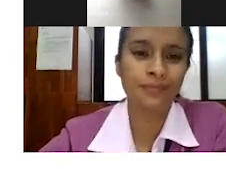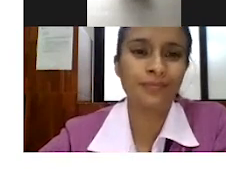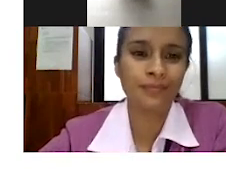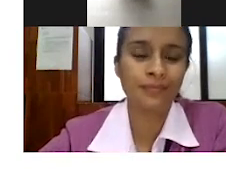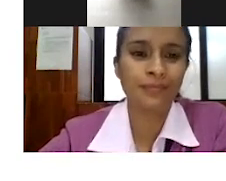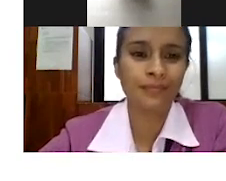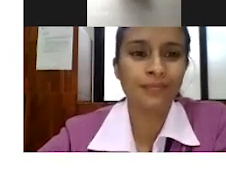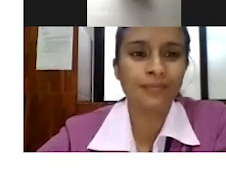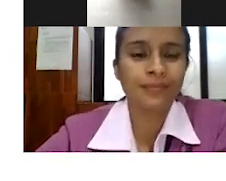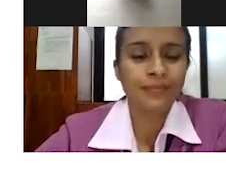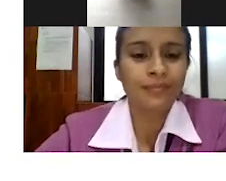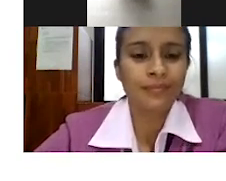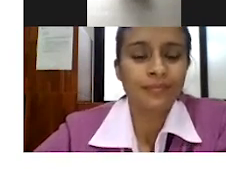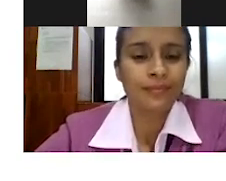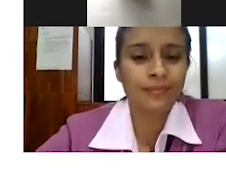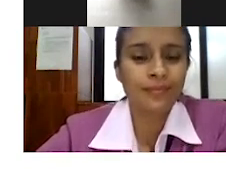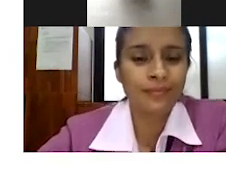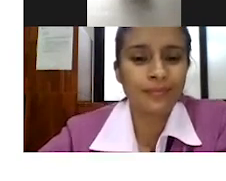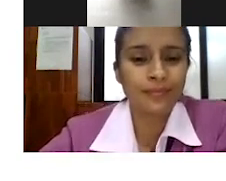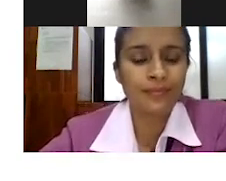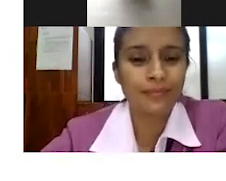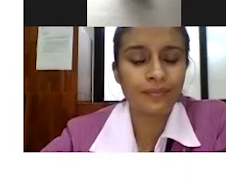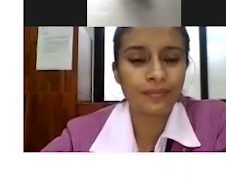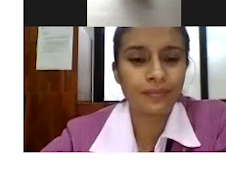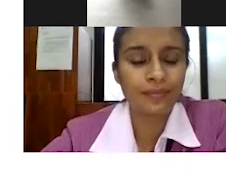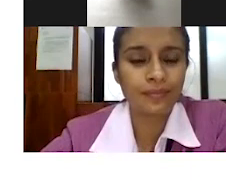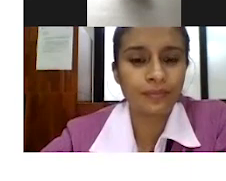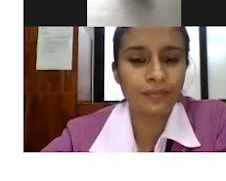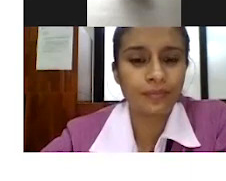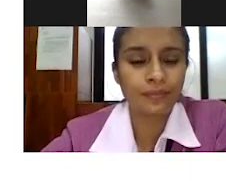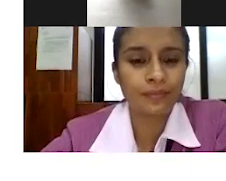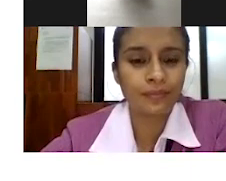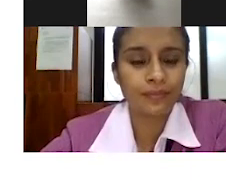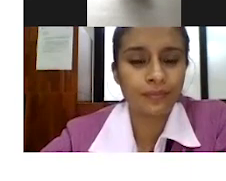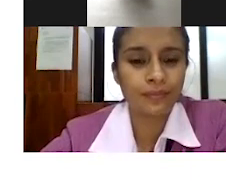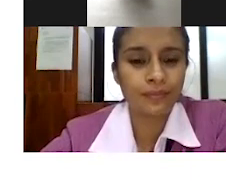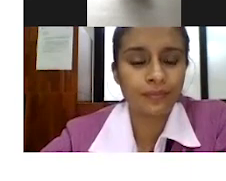Aminoraría la fuerza, tal vez, pero no es por ahí.